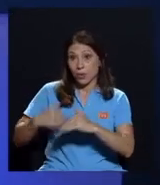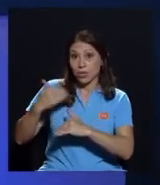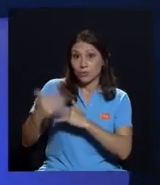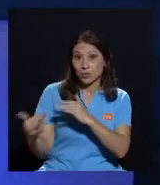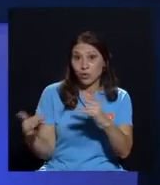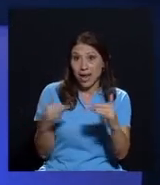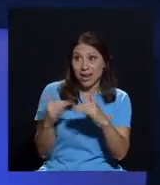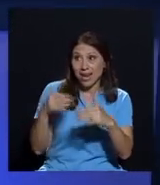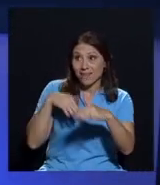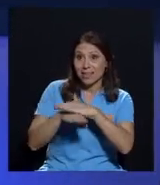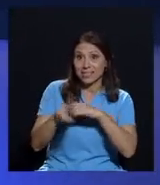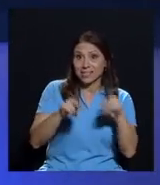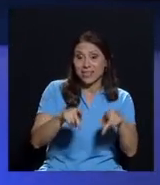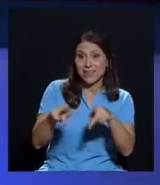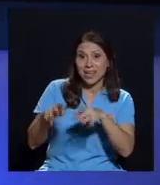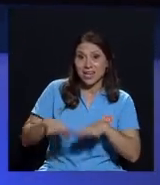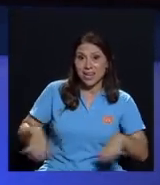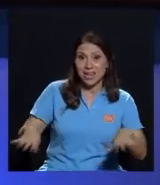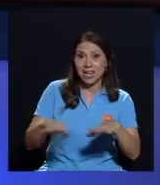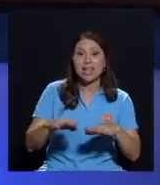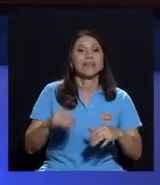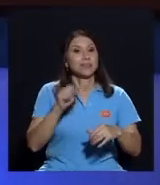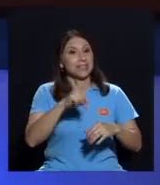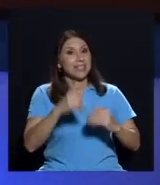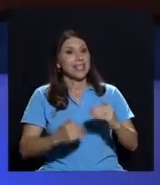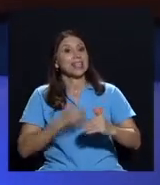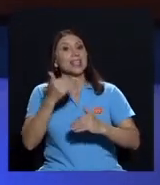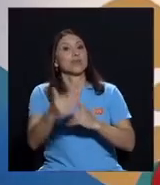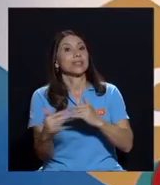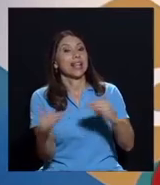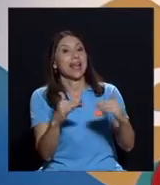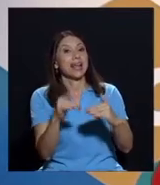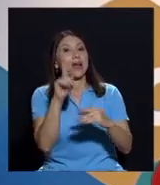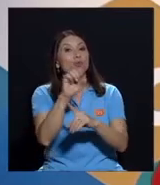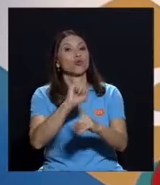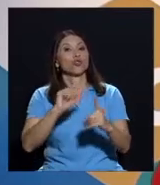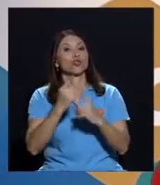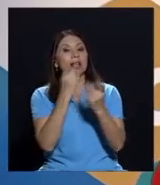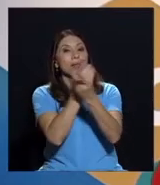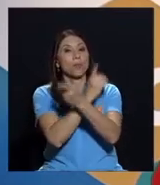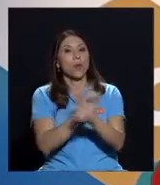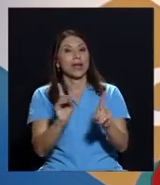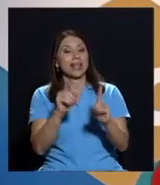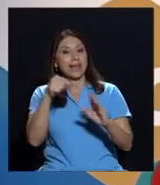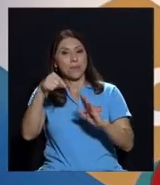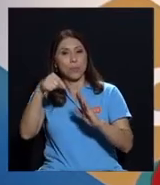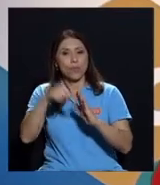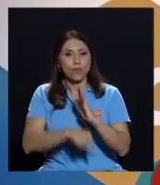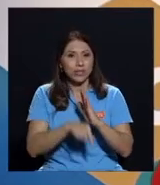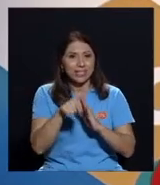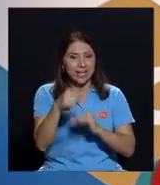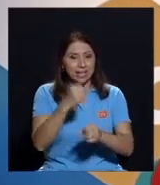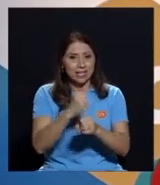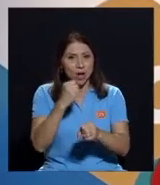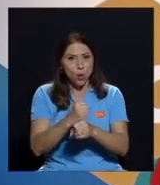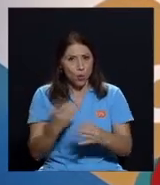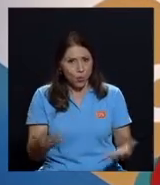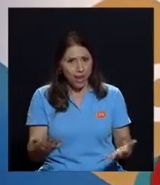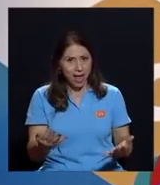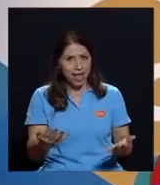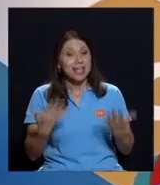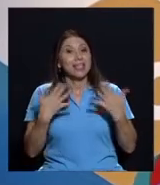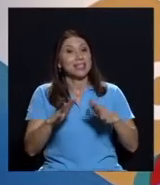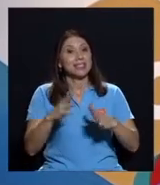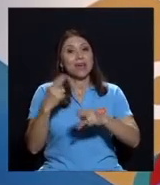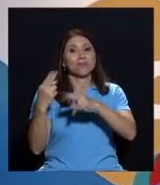y después una guerra civil y después de la guerra civil un socialdemócrata profundiza aquella obra y es incluso conocido el